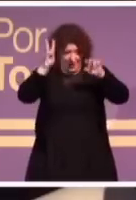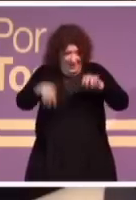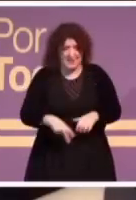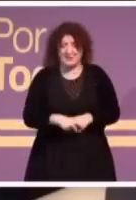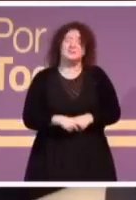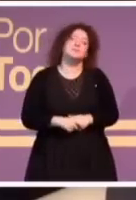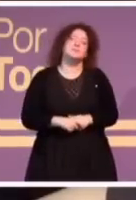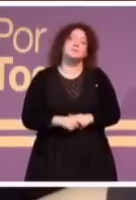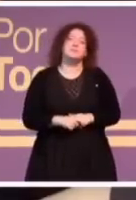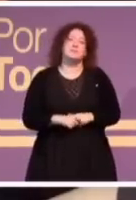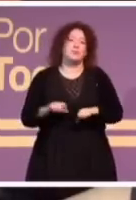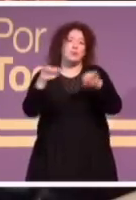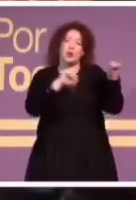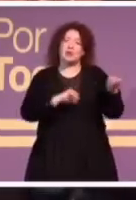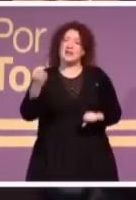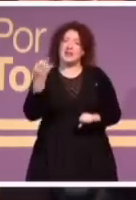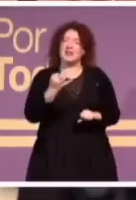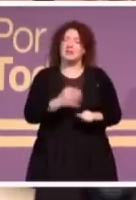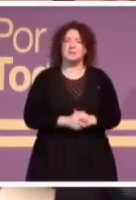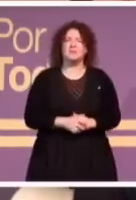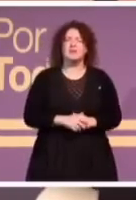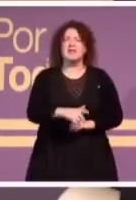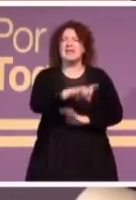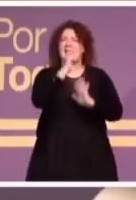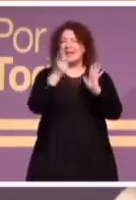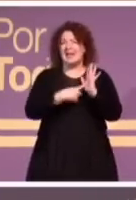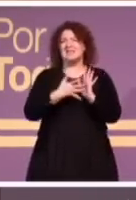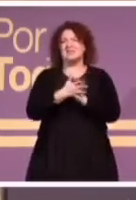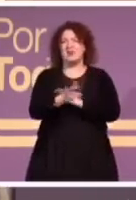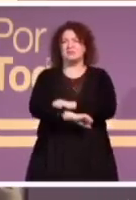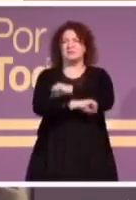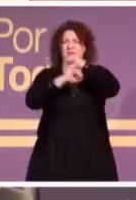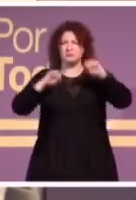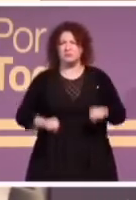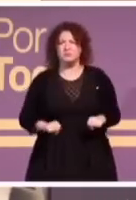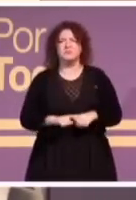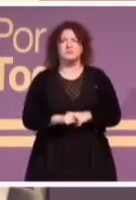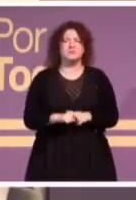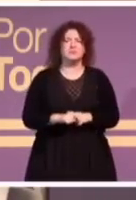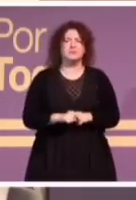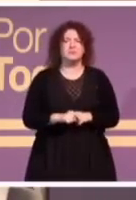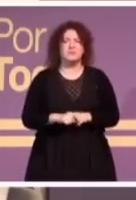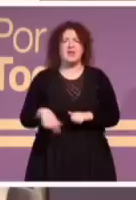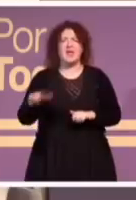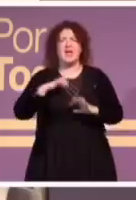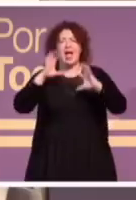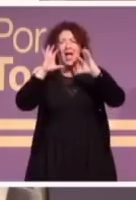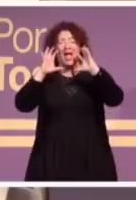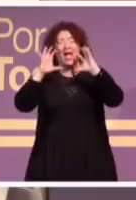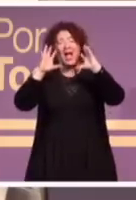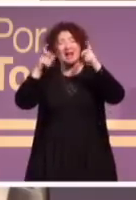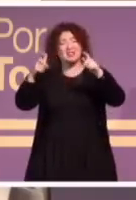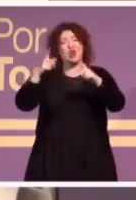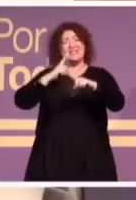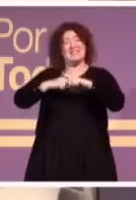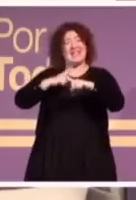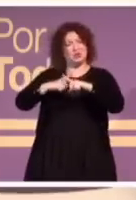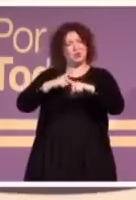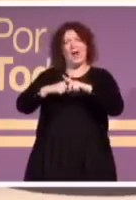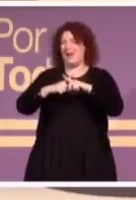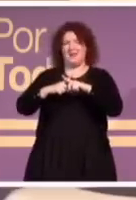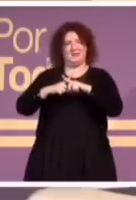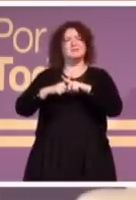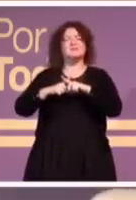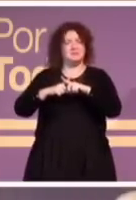Y además es una ley sólida para que se acabe con la impunidad de los agresores sexuales. Vamos